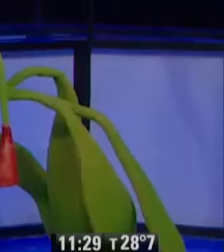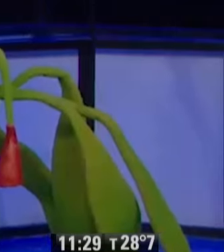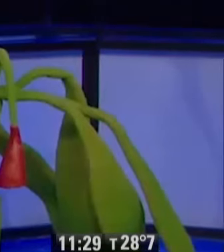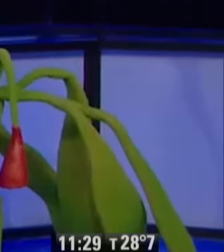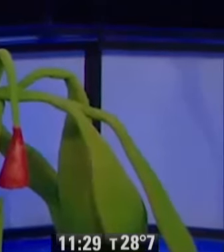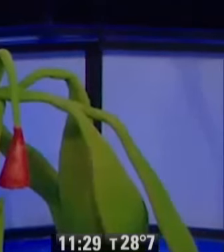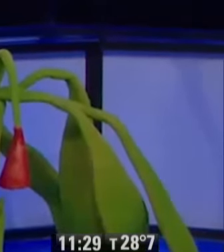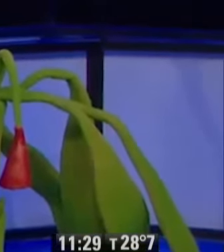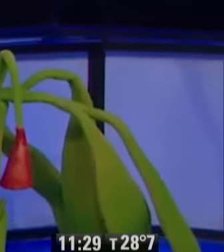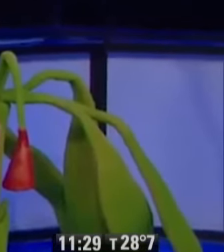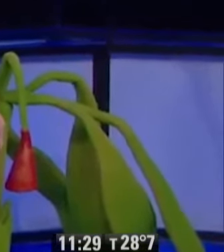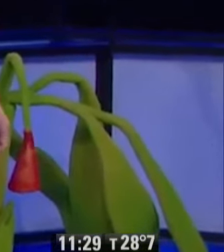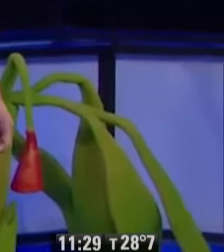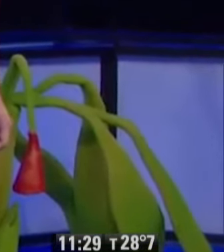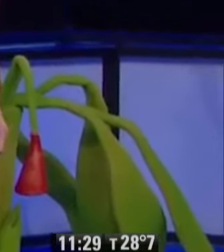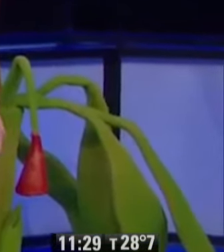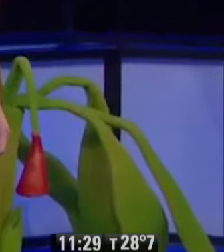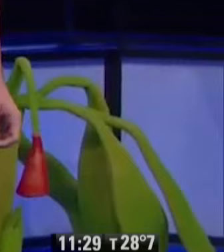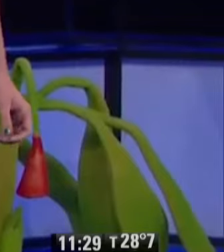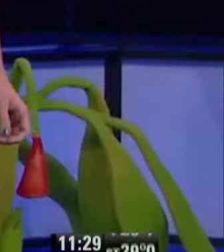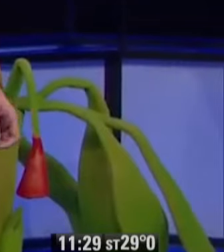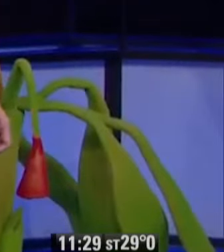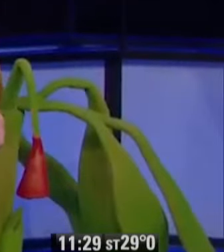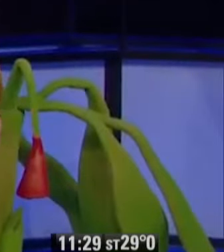Bienvenido. ¿Les querés contar a los chicos y a las chicas, además